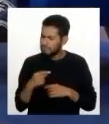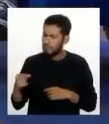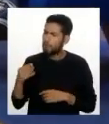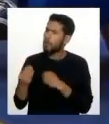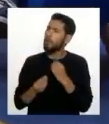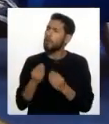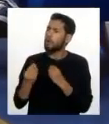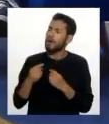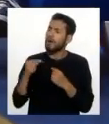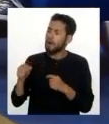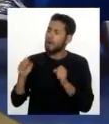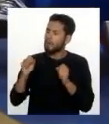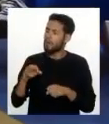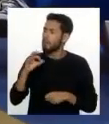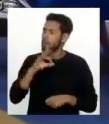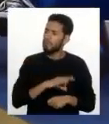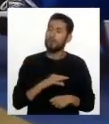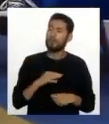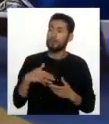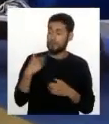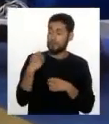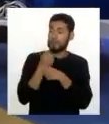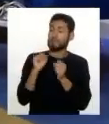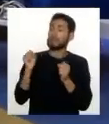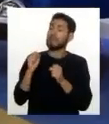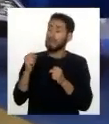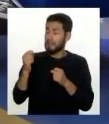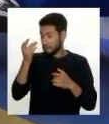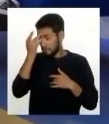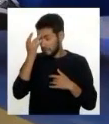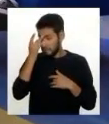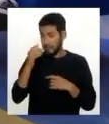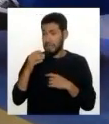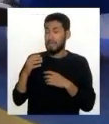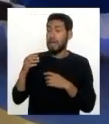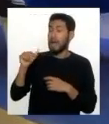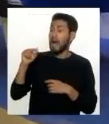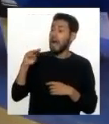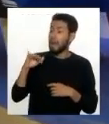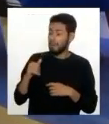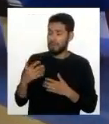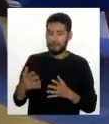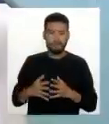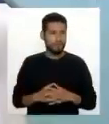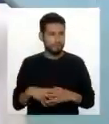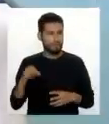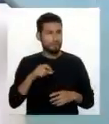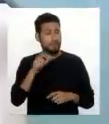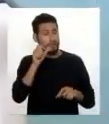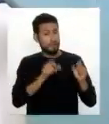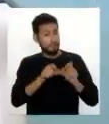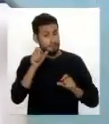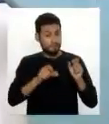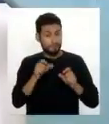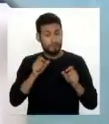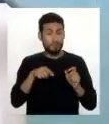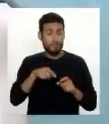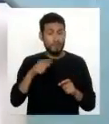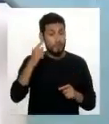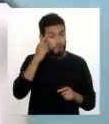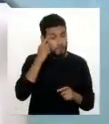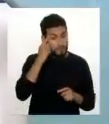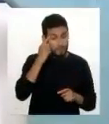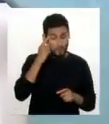nos puede servir para combatir la anemia o para prevenir la anemia. Claro que sí. Entonces, para todas las personas que quizás piensan